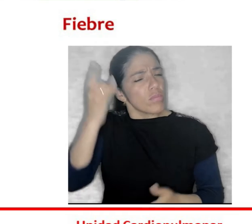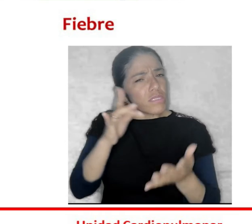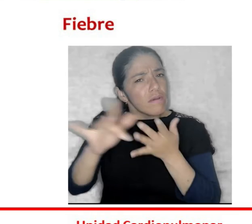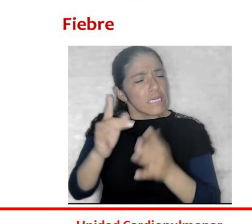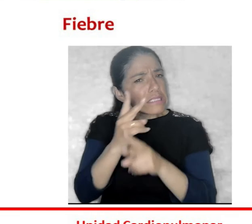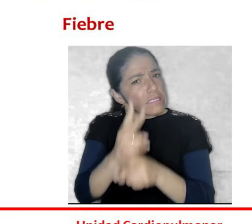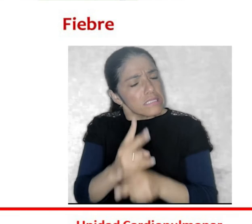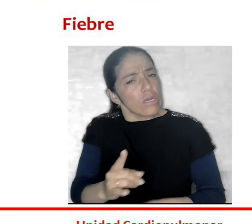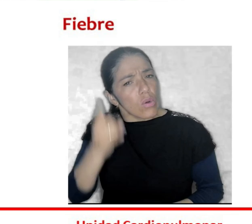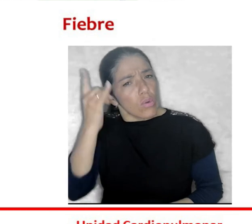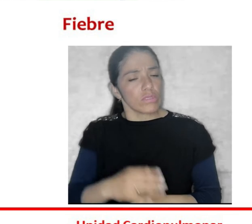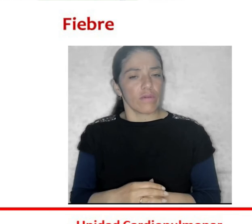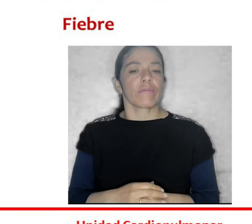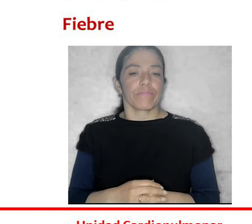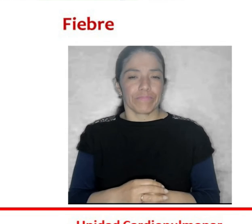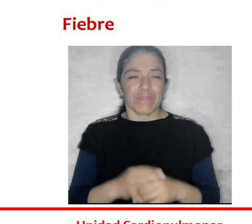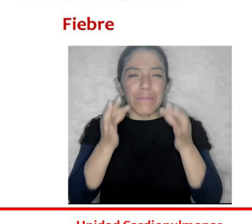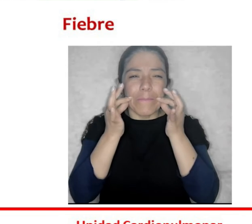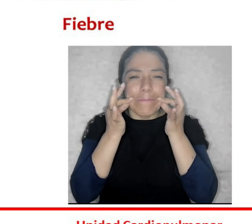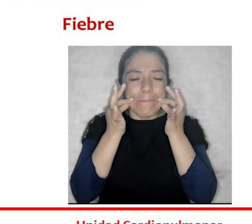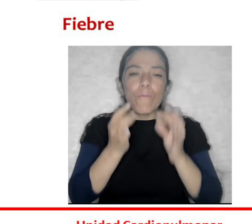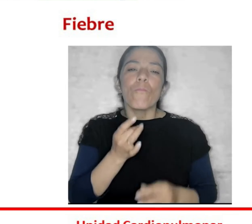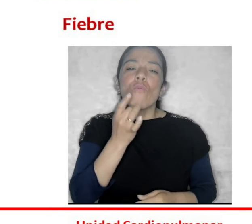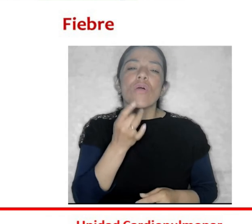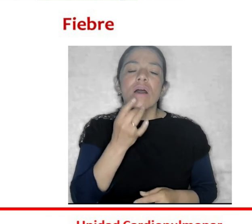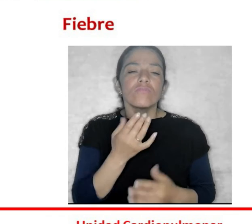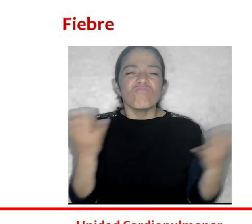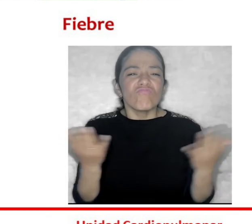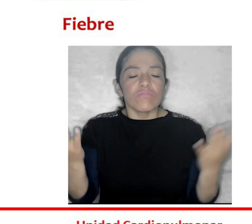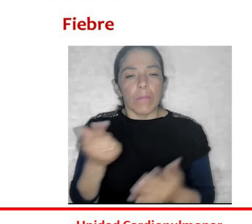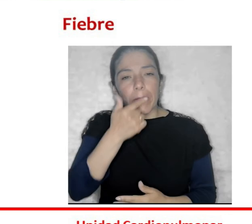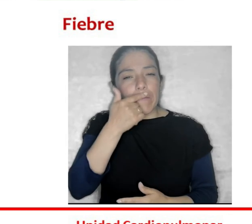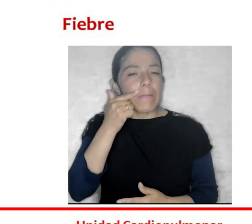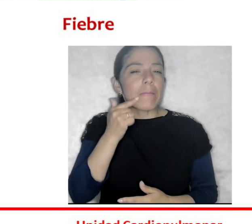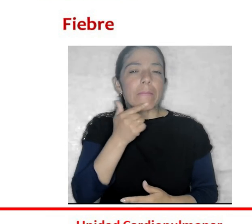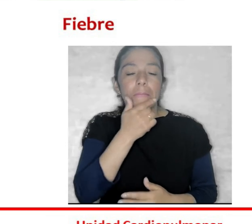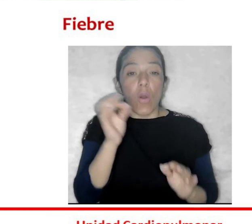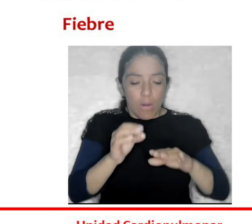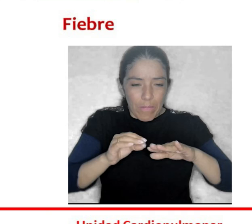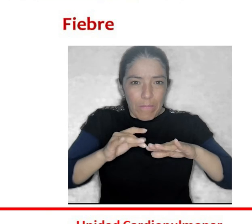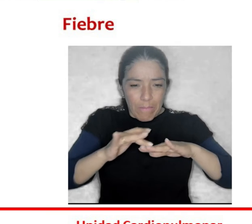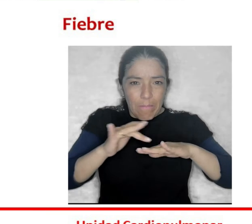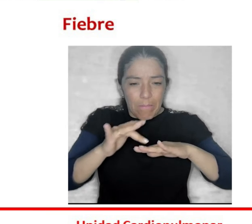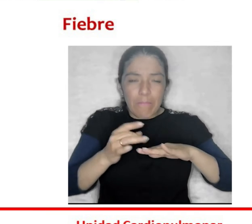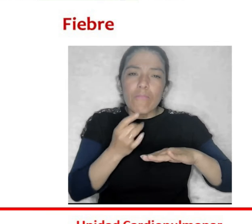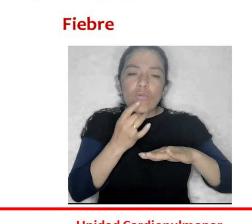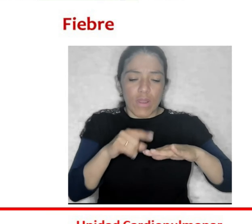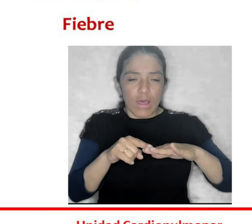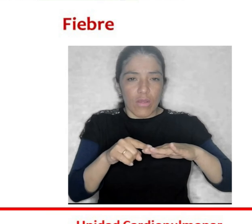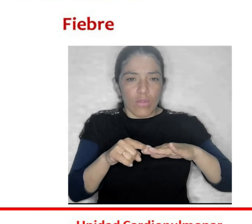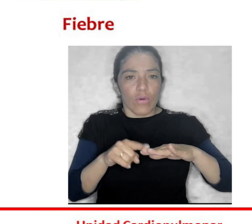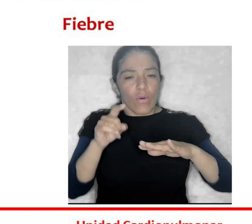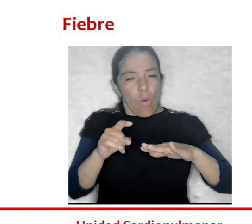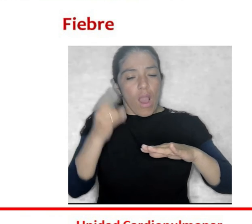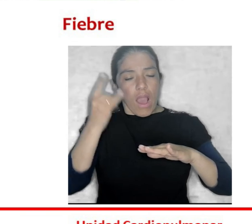Conozcamos los signos de alarma. Cianosis o piel morada, alrededor de la boca o en las uñas.